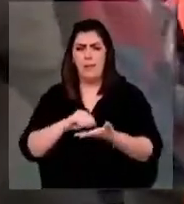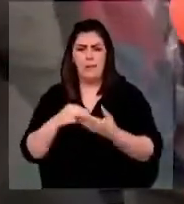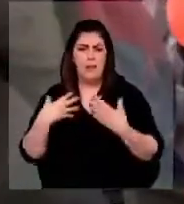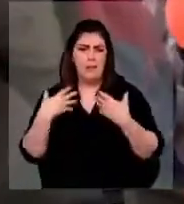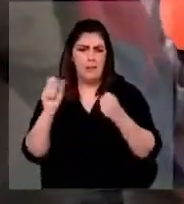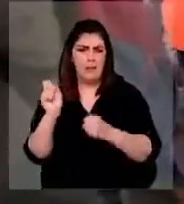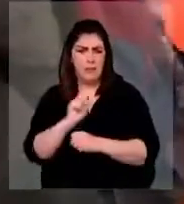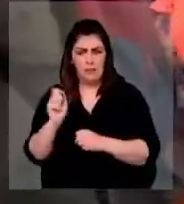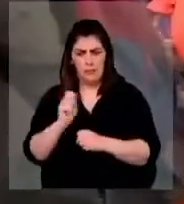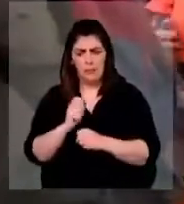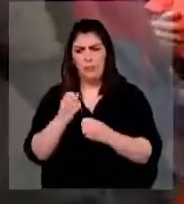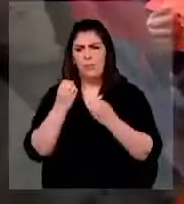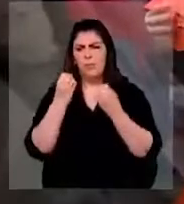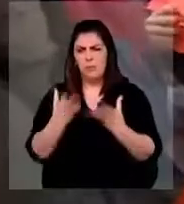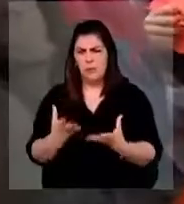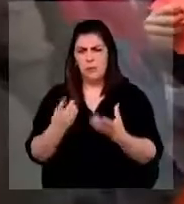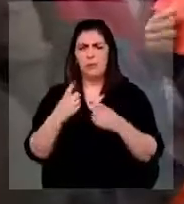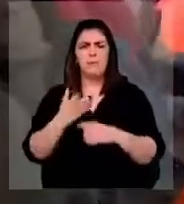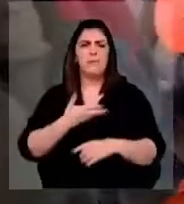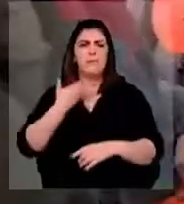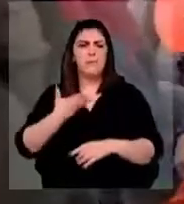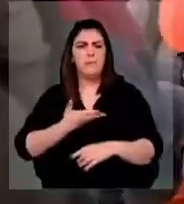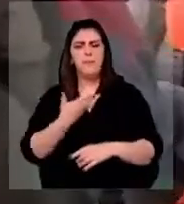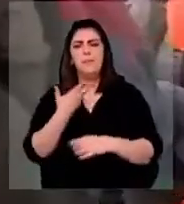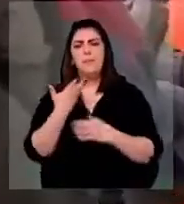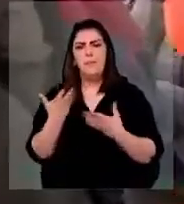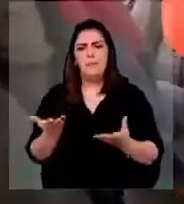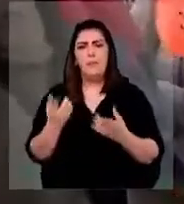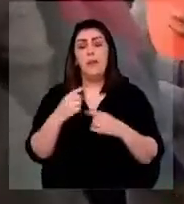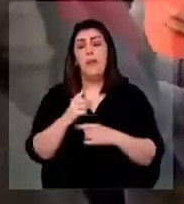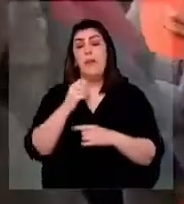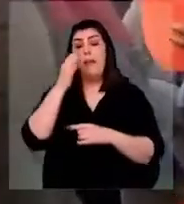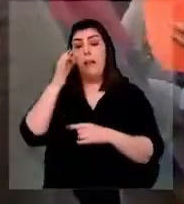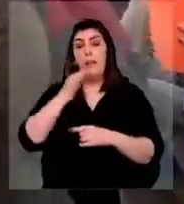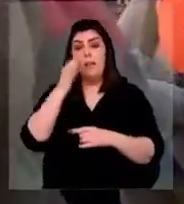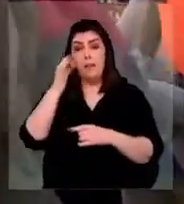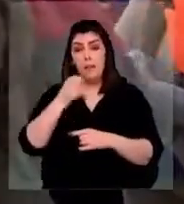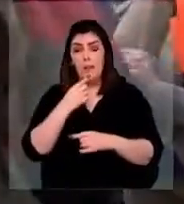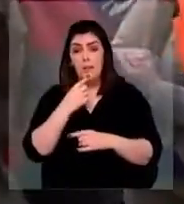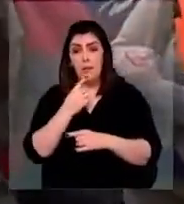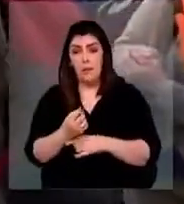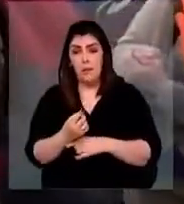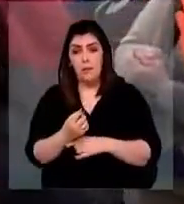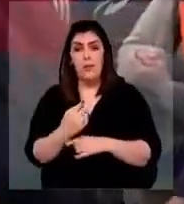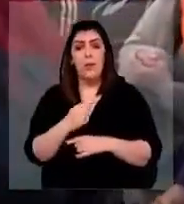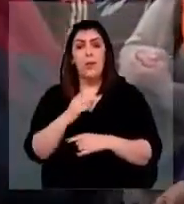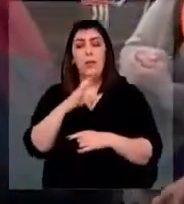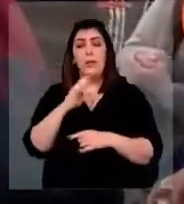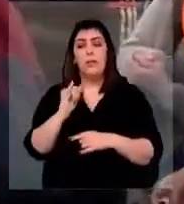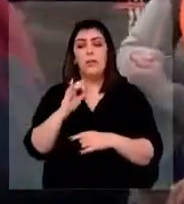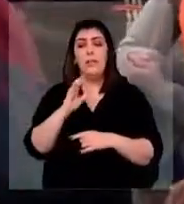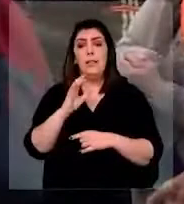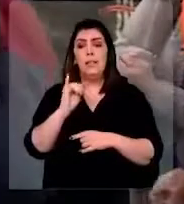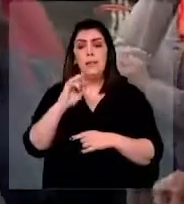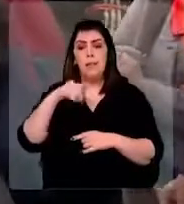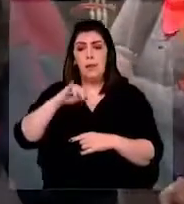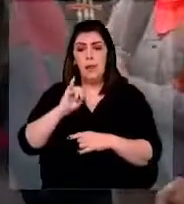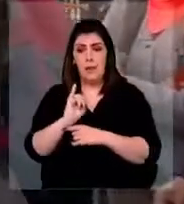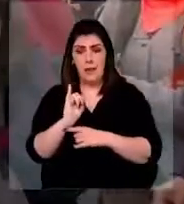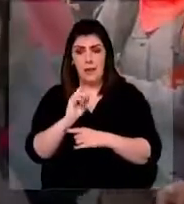están haciendo a esta hora frente a Casa de Gobierno? Bien, fue una declaración que hizo Leonardo Cipriani acerca de que